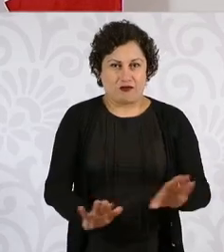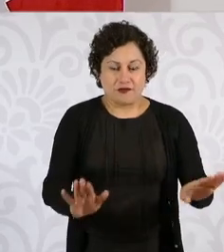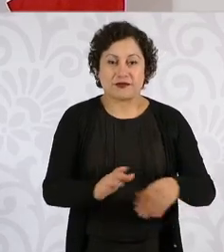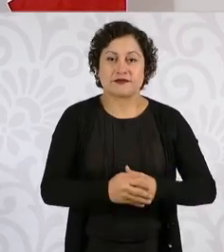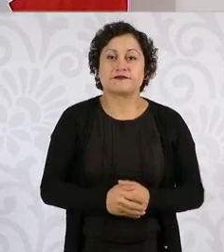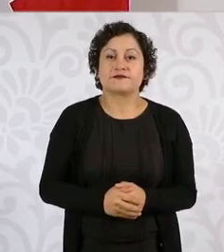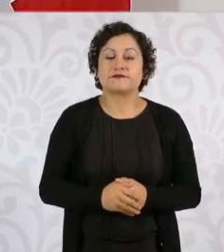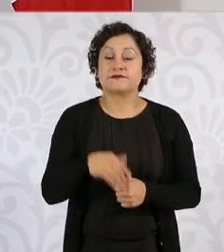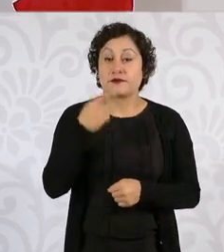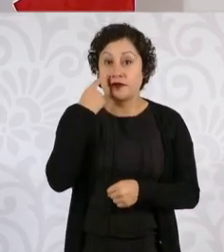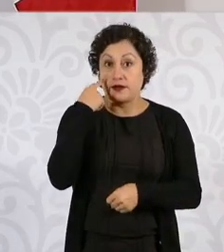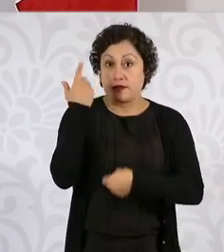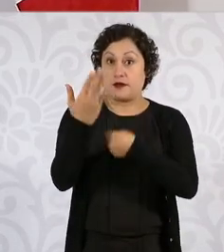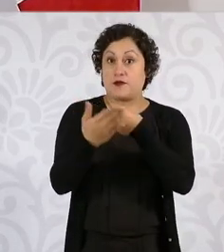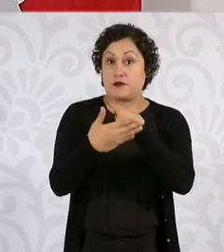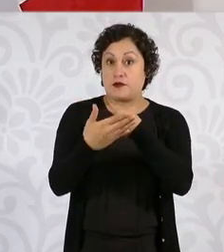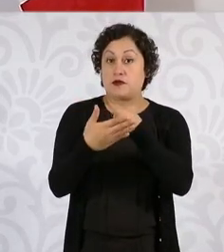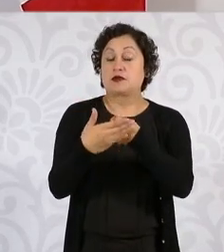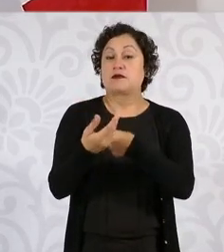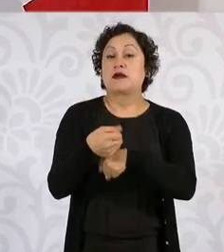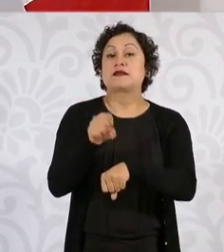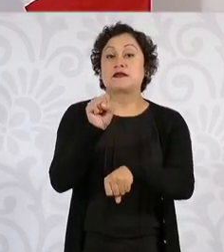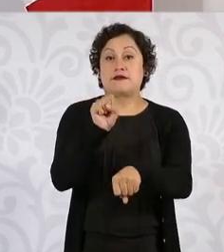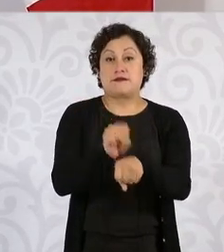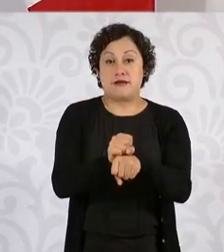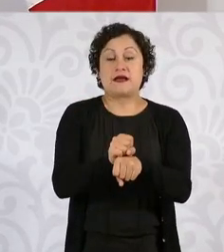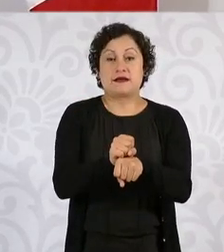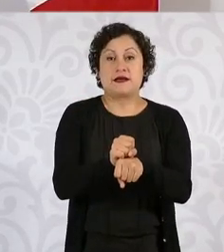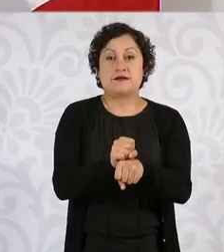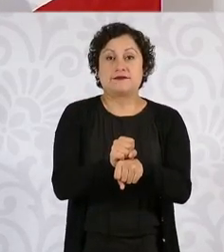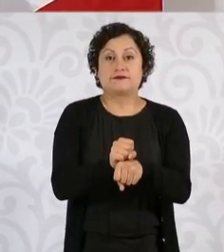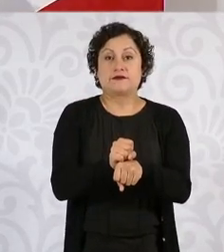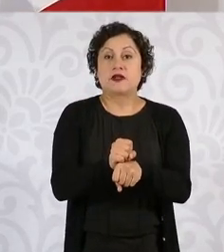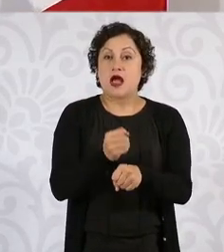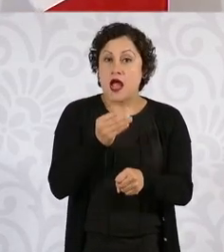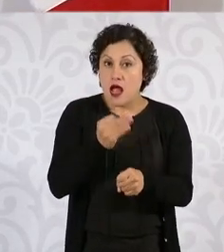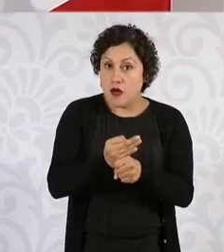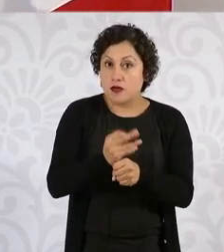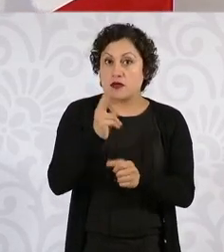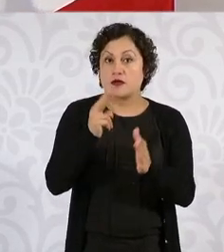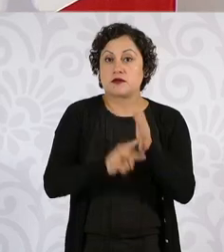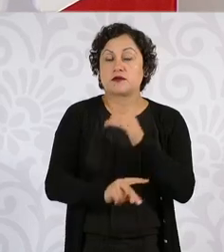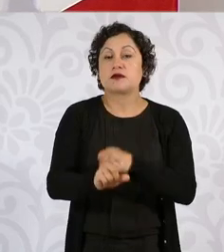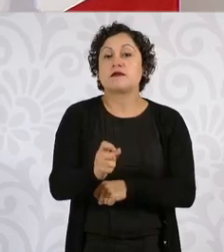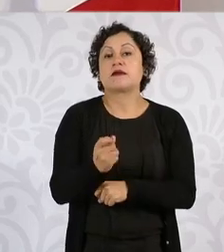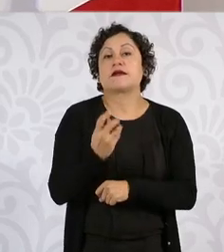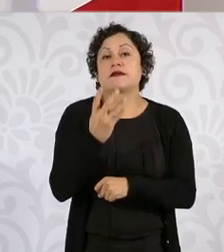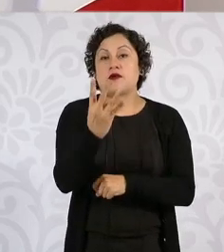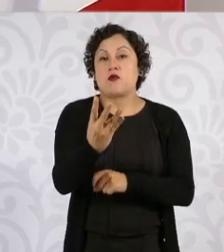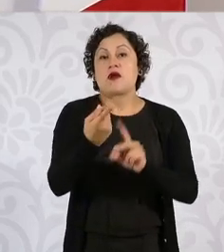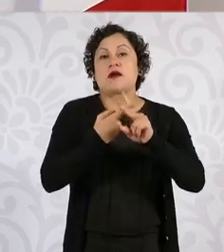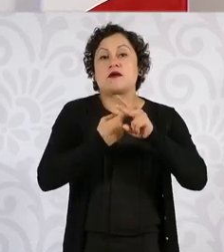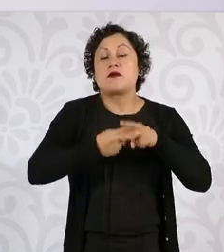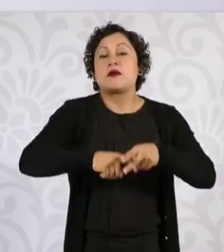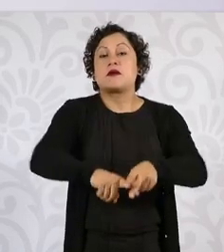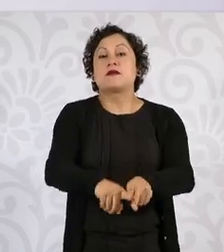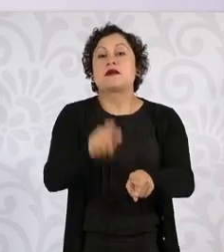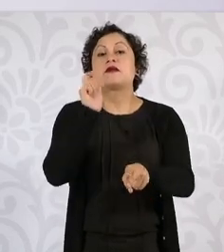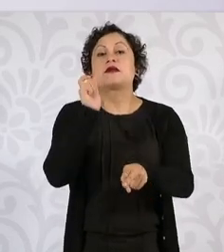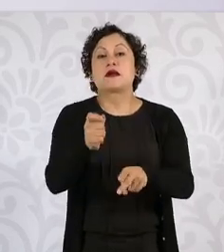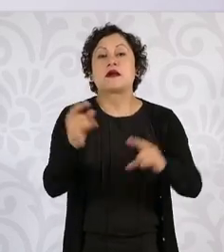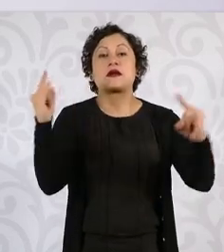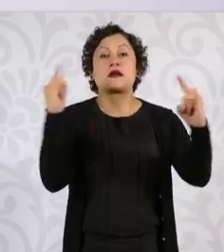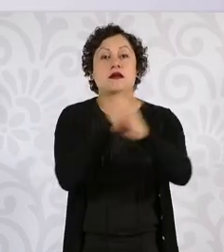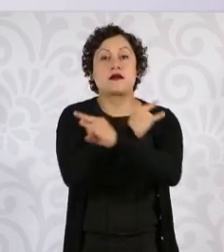La próxima semana vamos a presentar que este mismo año vamos a iniciar un programa de bacheo en todas las carreteras federales.